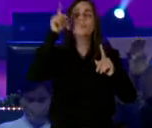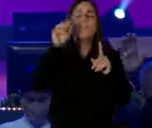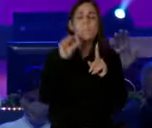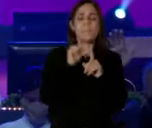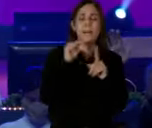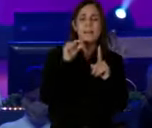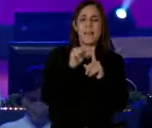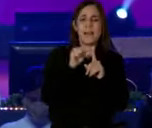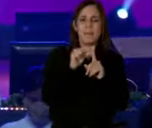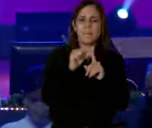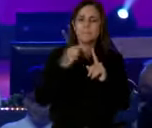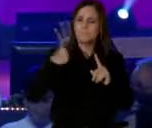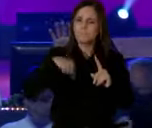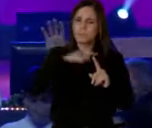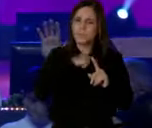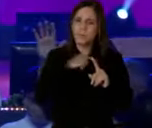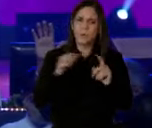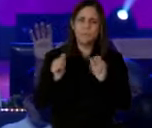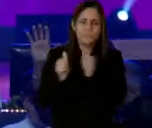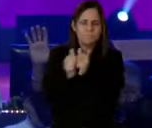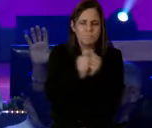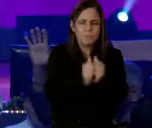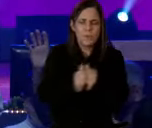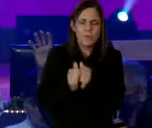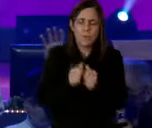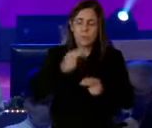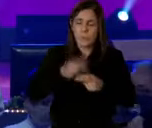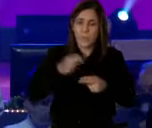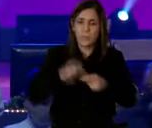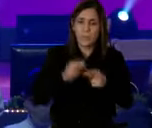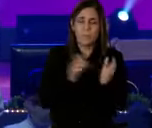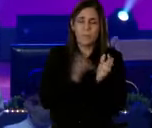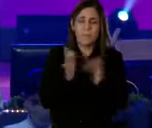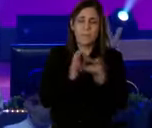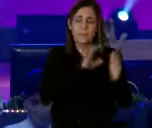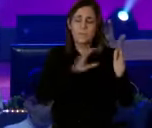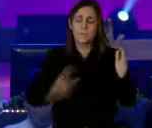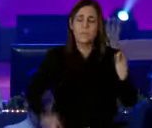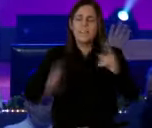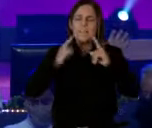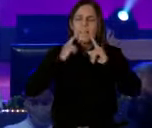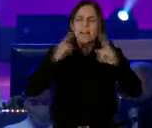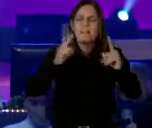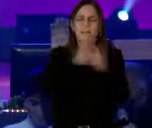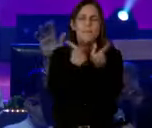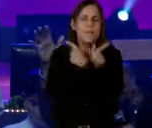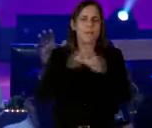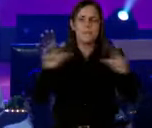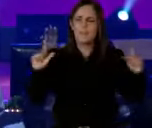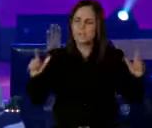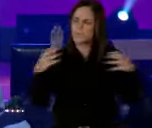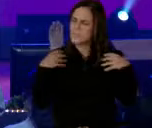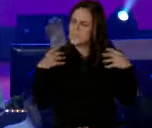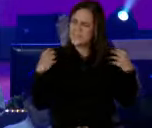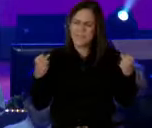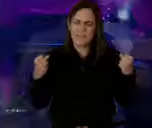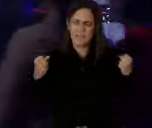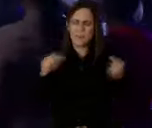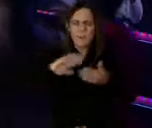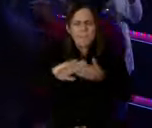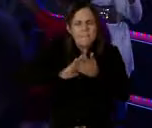acuerdo todos, Padre. En el nombre de Jesucristo, declaramos liberación, sanidad, paz